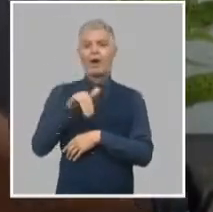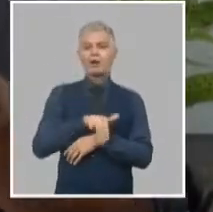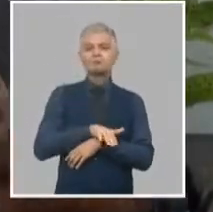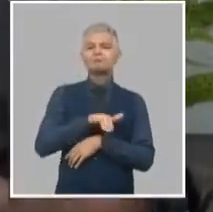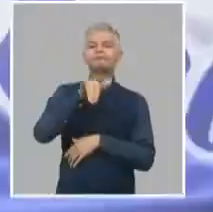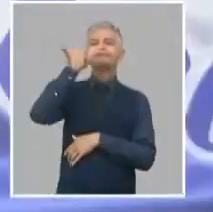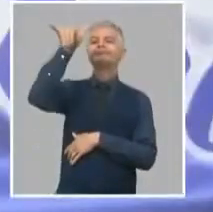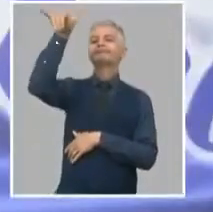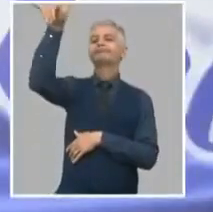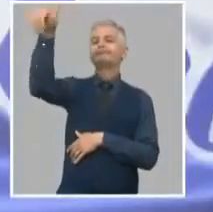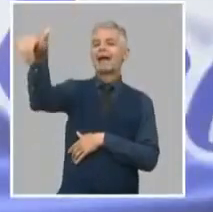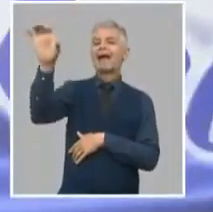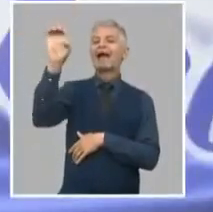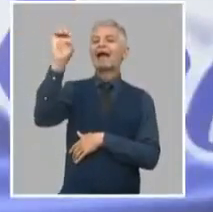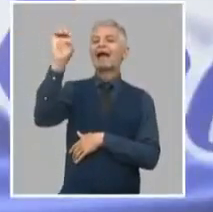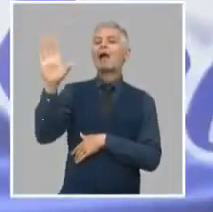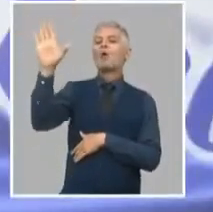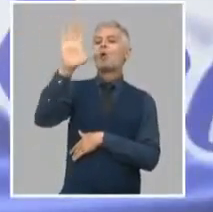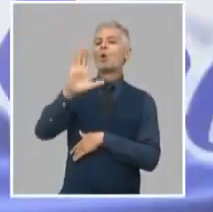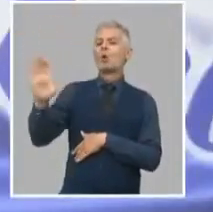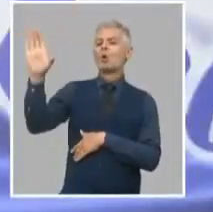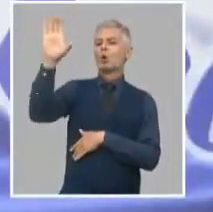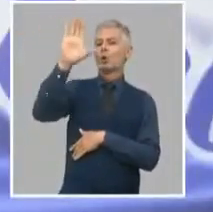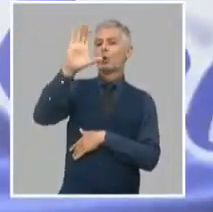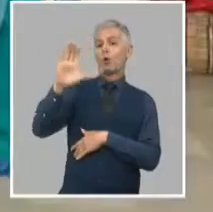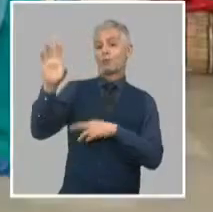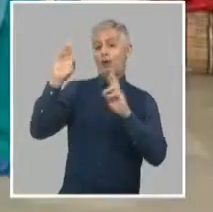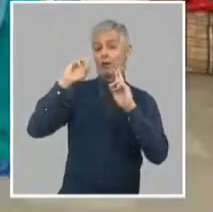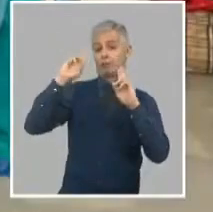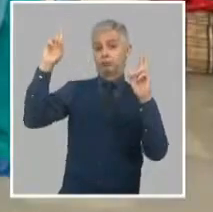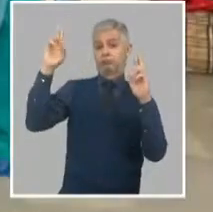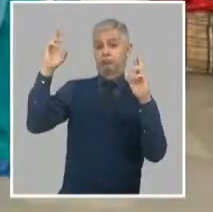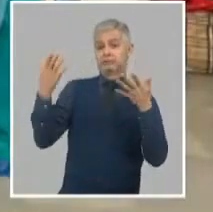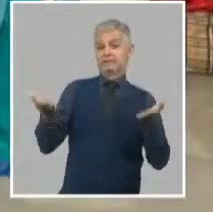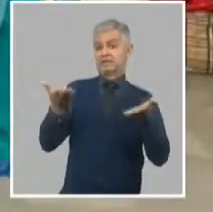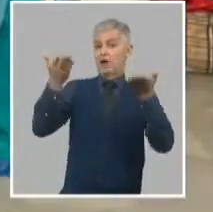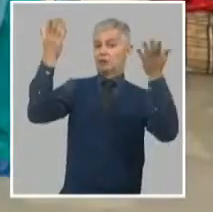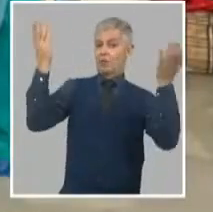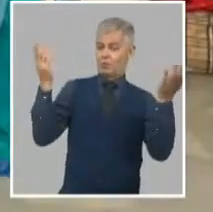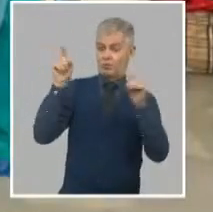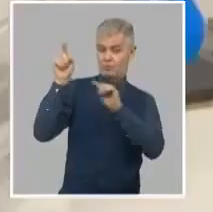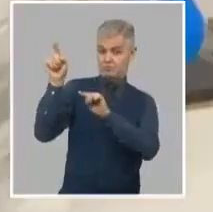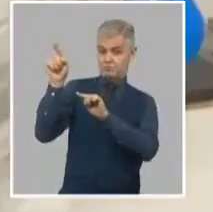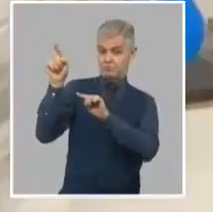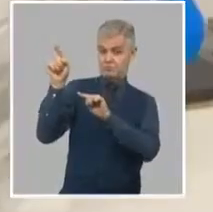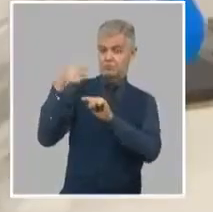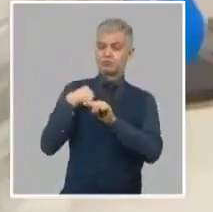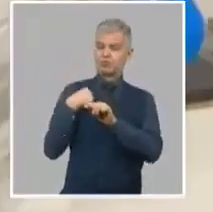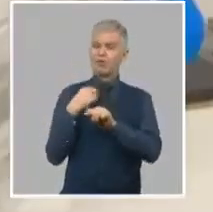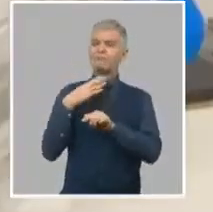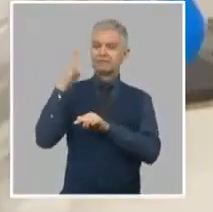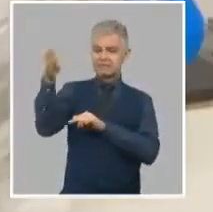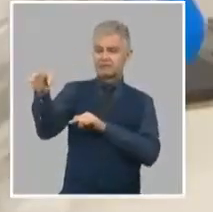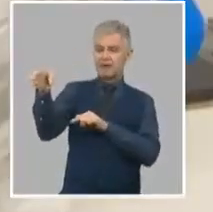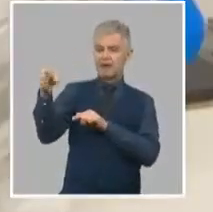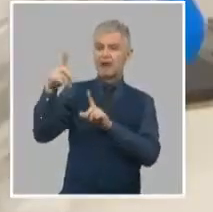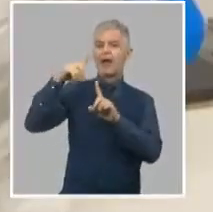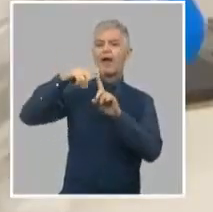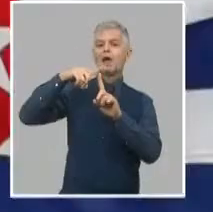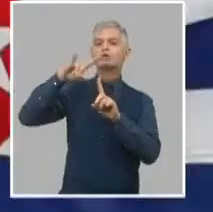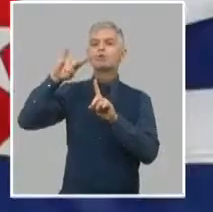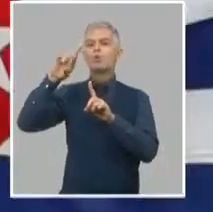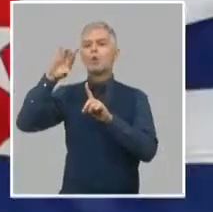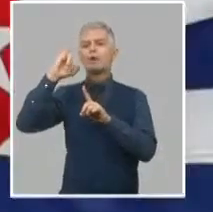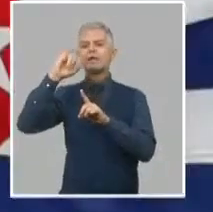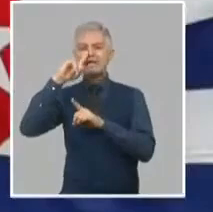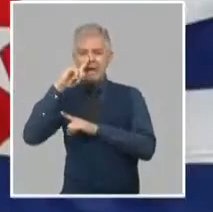la Europa desarrollada. Tuve la suerte de participar con la brigada cubana que fue a Turín, estar ahí con ella, ser